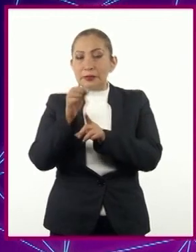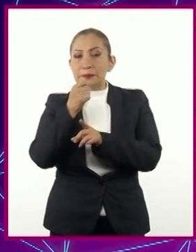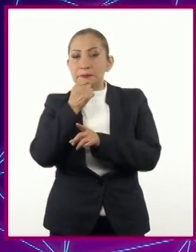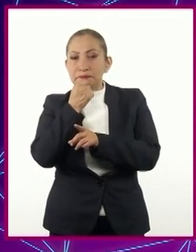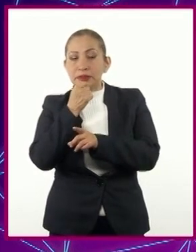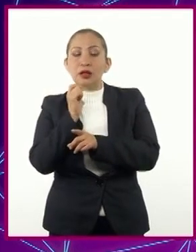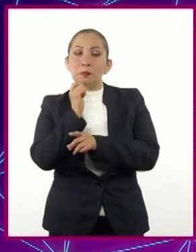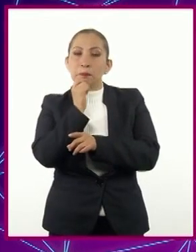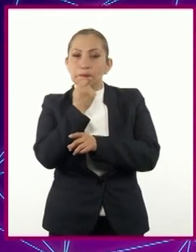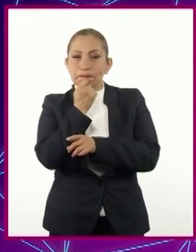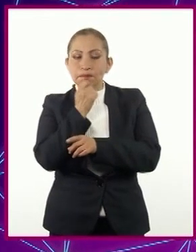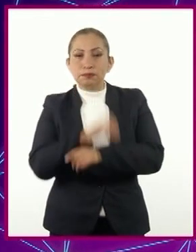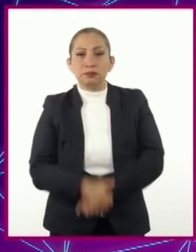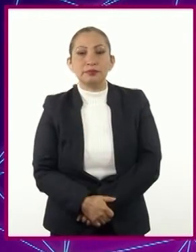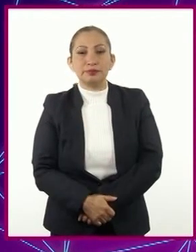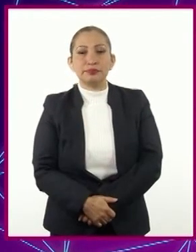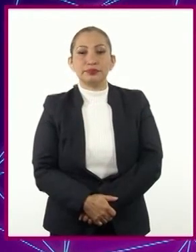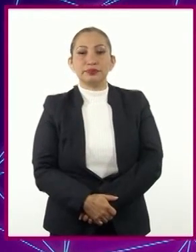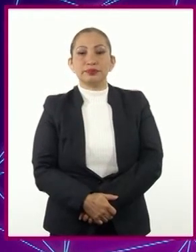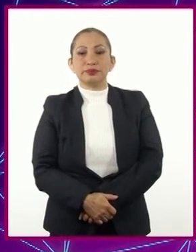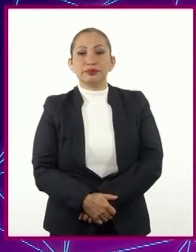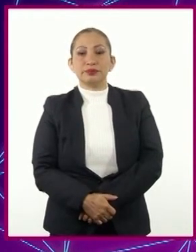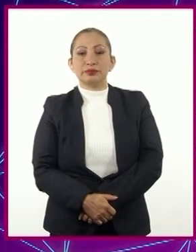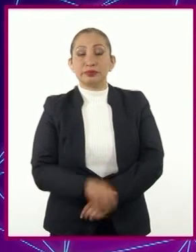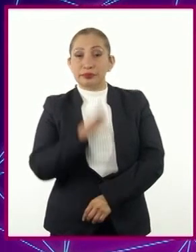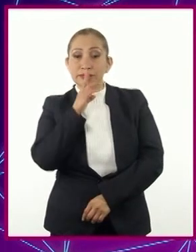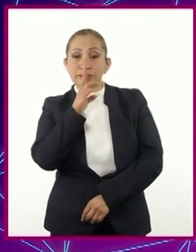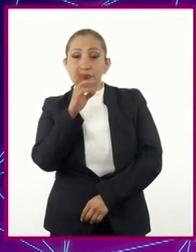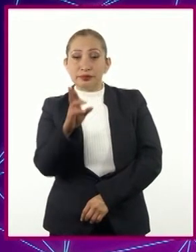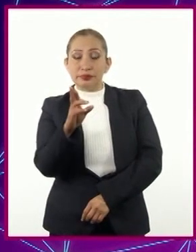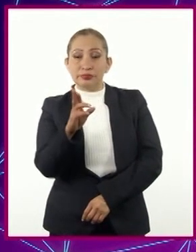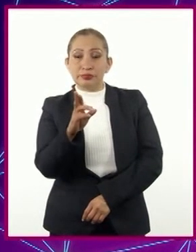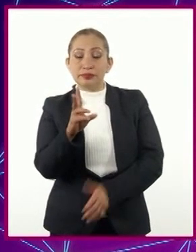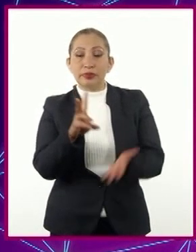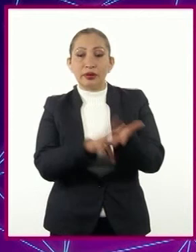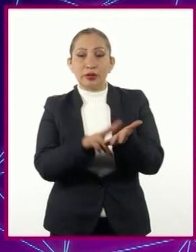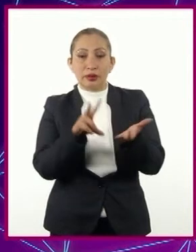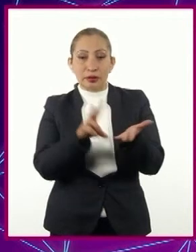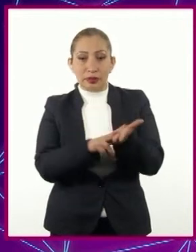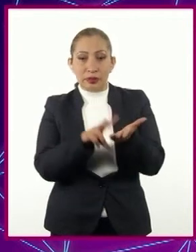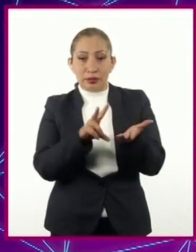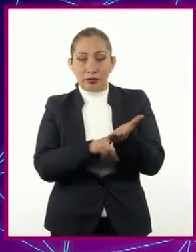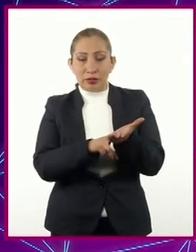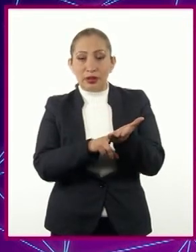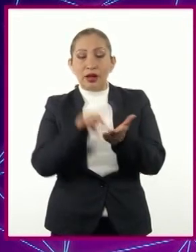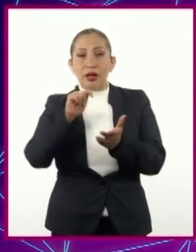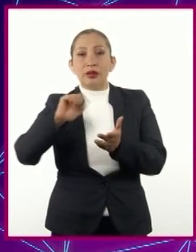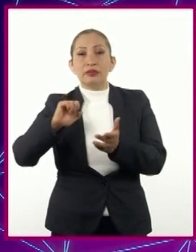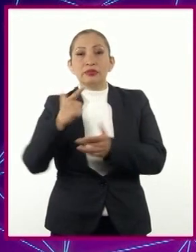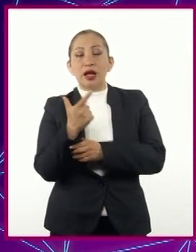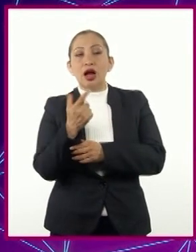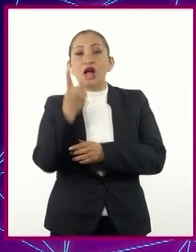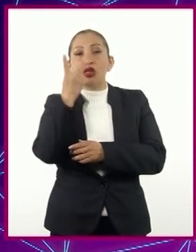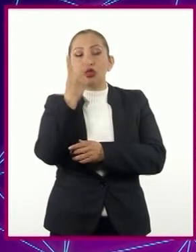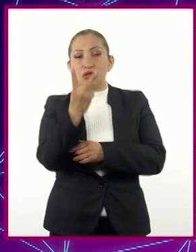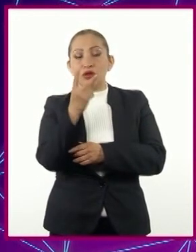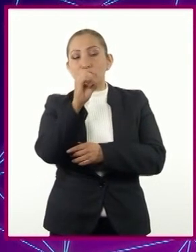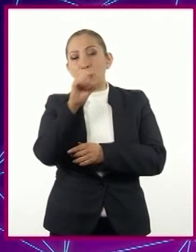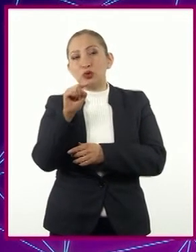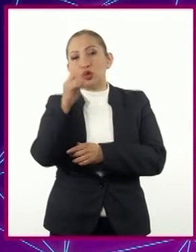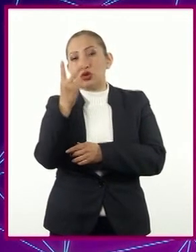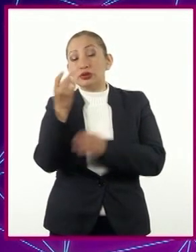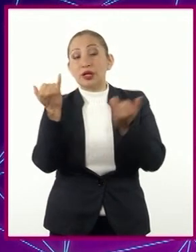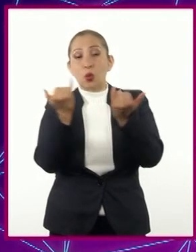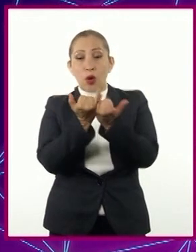minutos y segundos. Se obtiene el valor de la tangente de 2 décimos, que